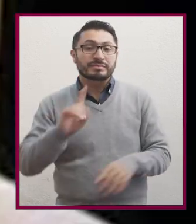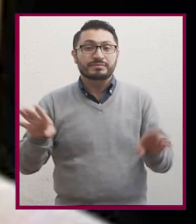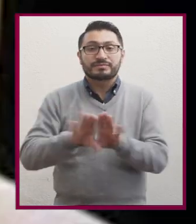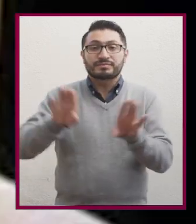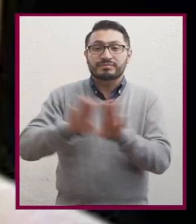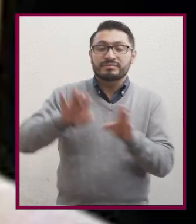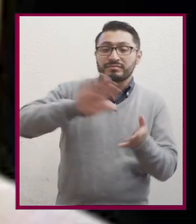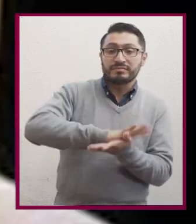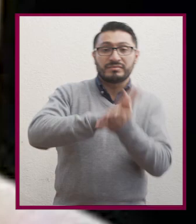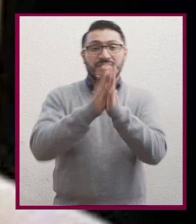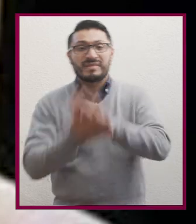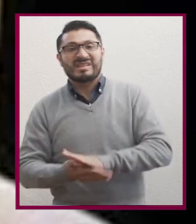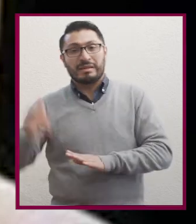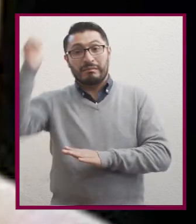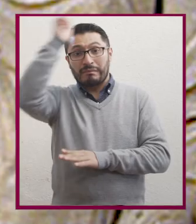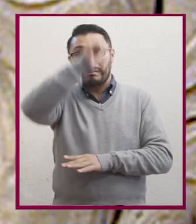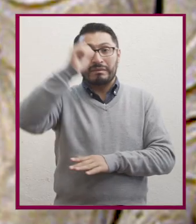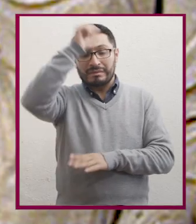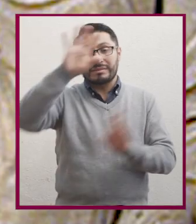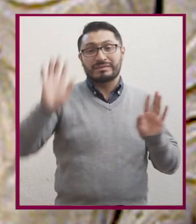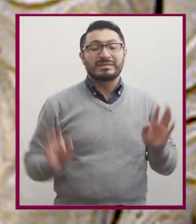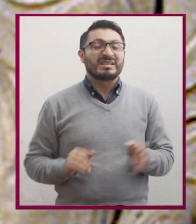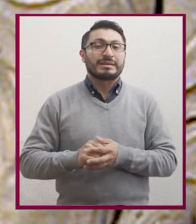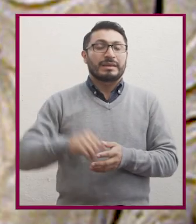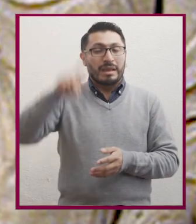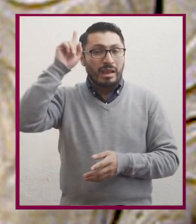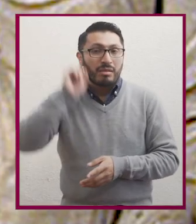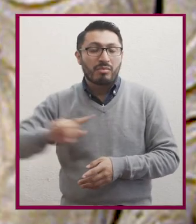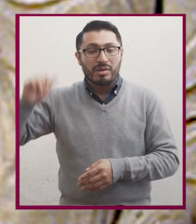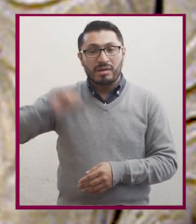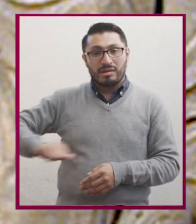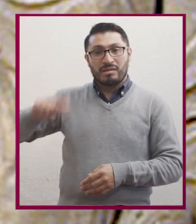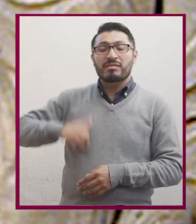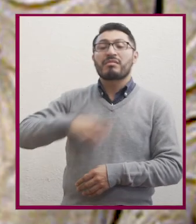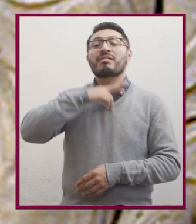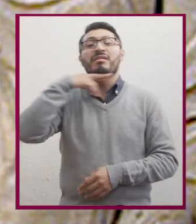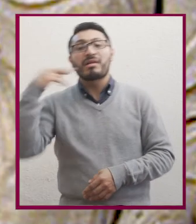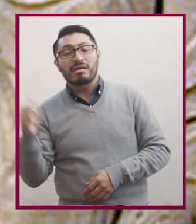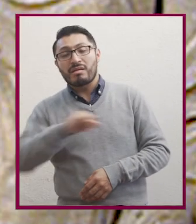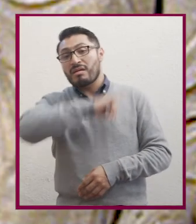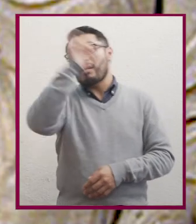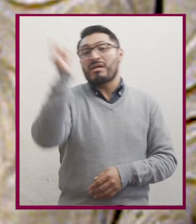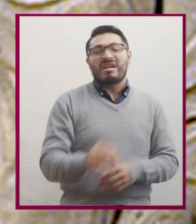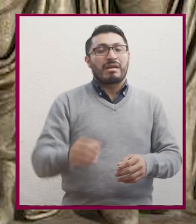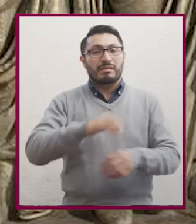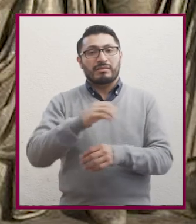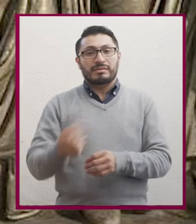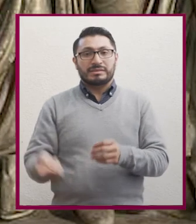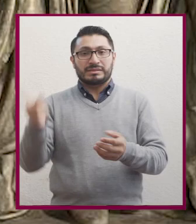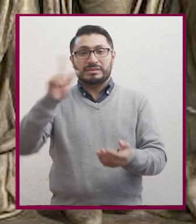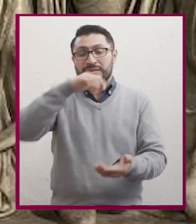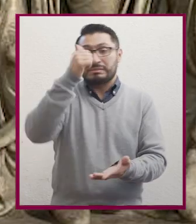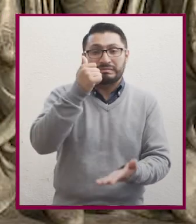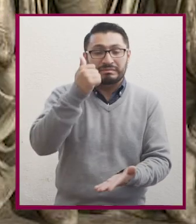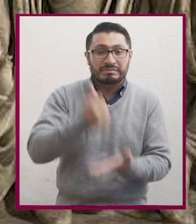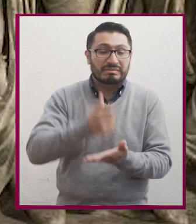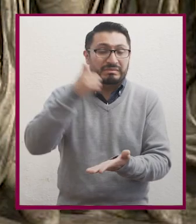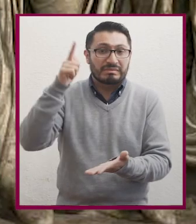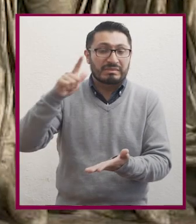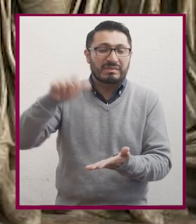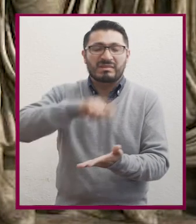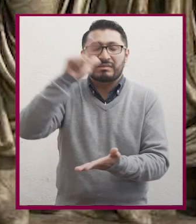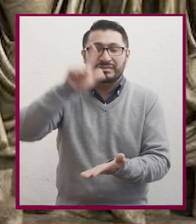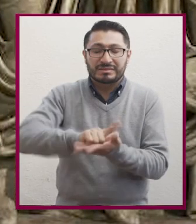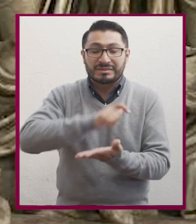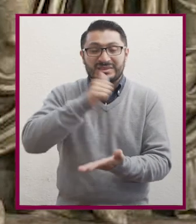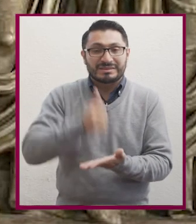por convertirse en sacerdotisas. Las mujeres de la antigua Roma jamás se volvieron ciudadanas. Los derechos políticos, votar